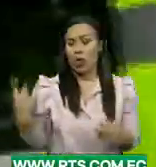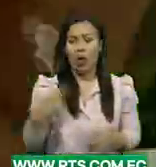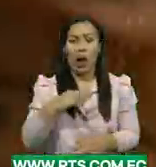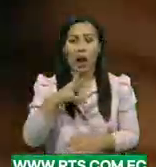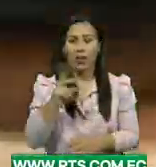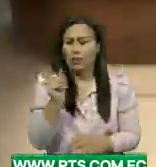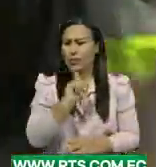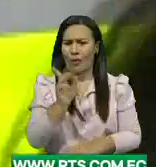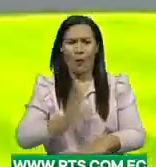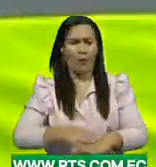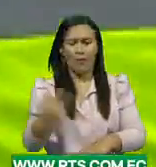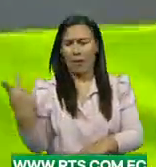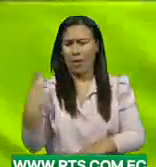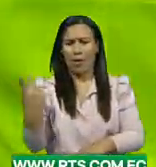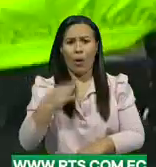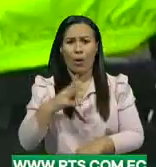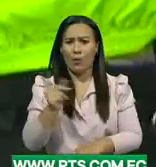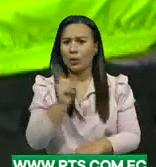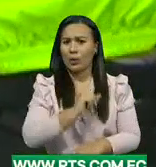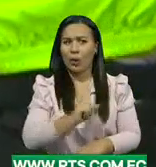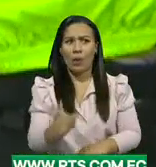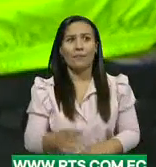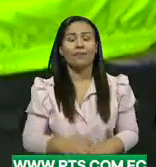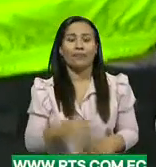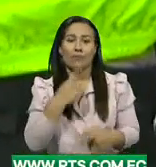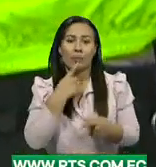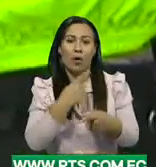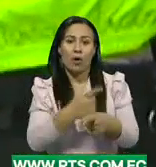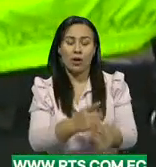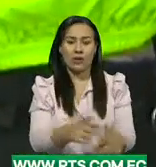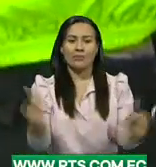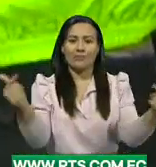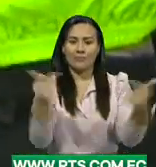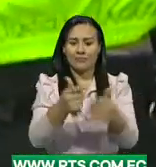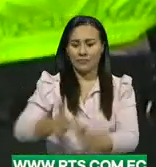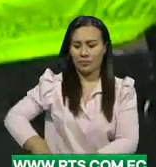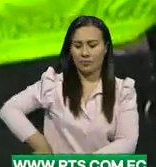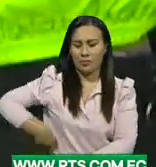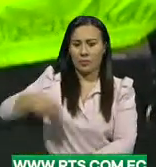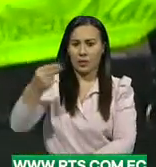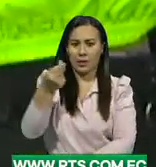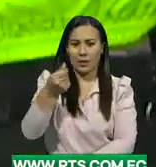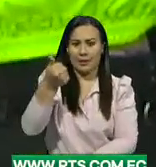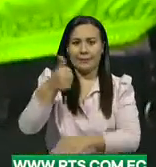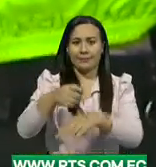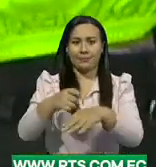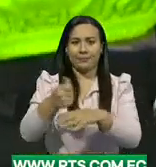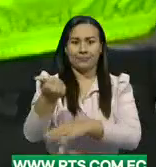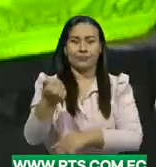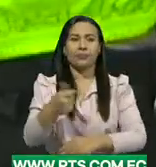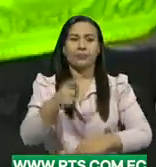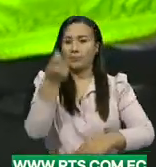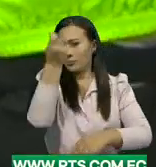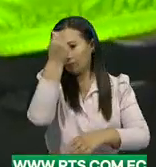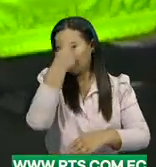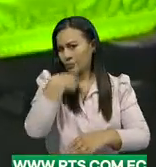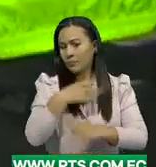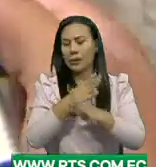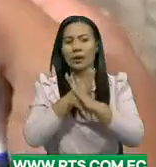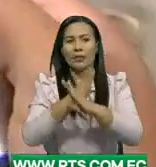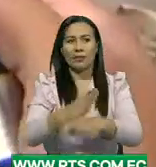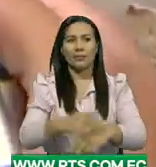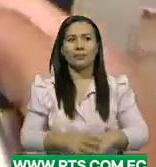estaban involucrados en el robo. Por ese motivo, habría utilizado el arma cortopunzante para